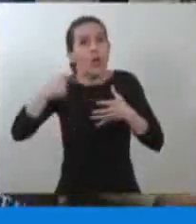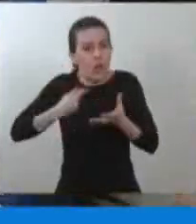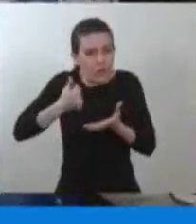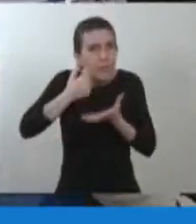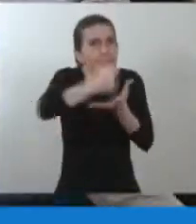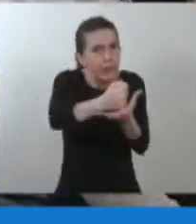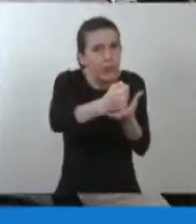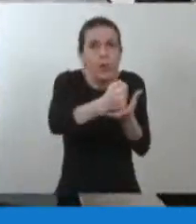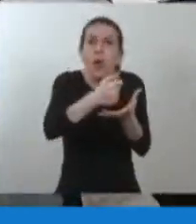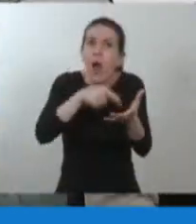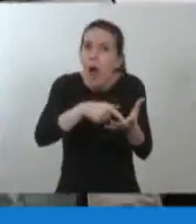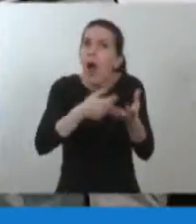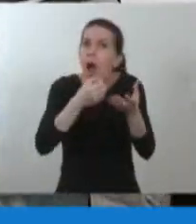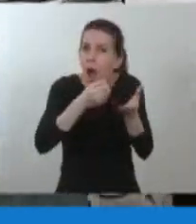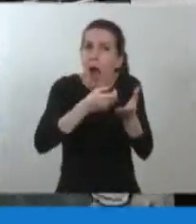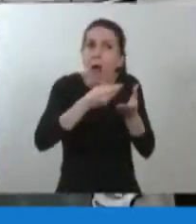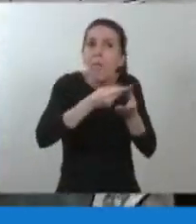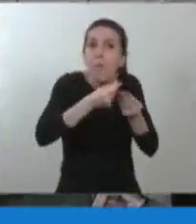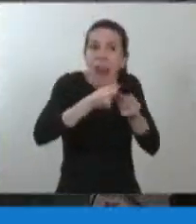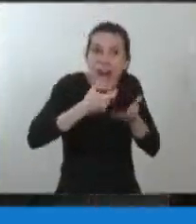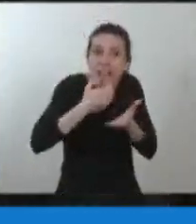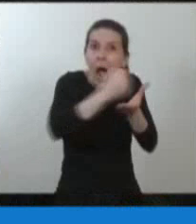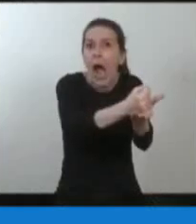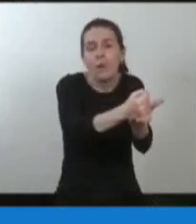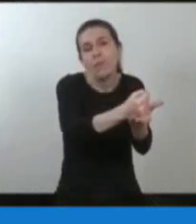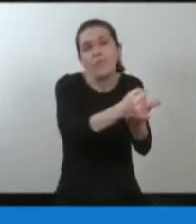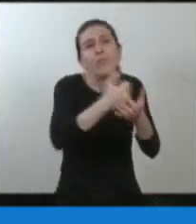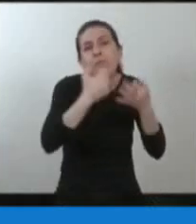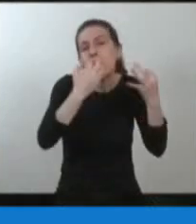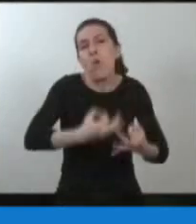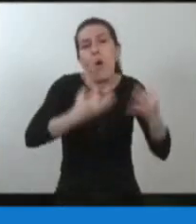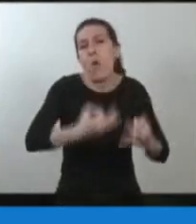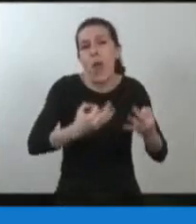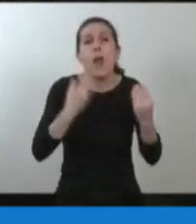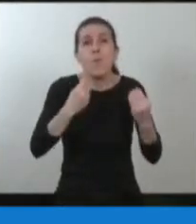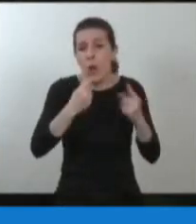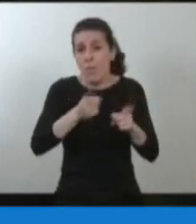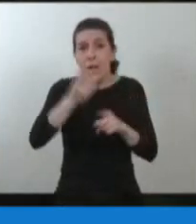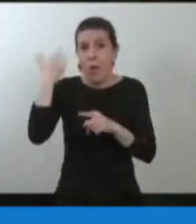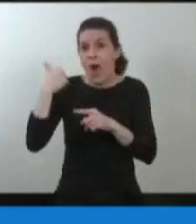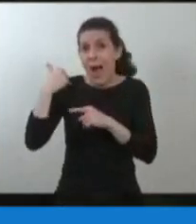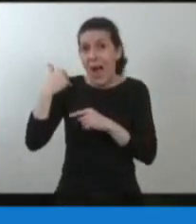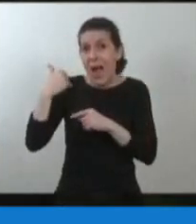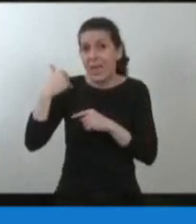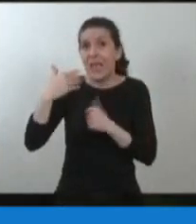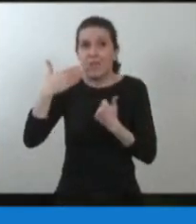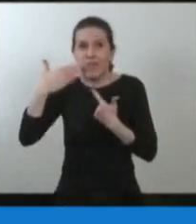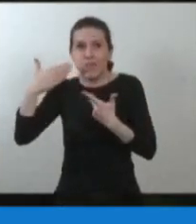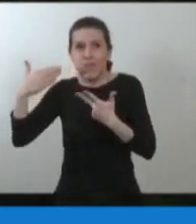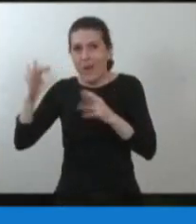plata muy bien gastada porque como lo han explicado quienes me precedieron en la